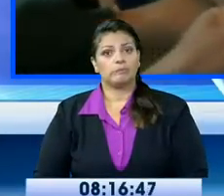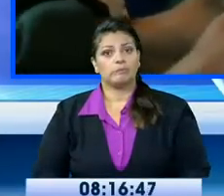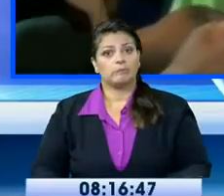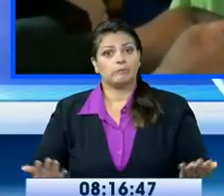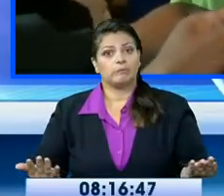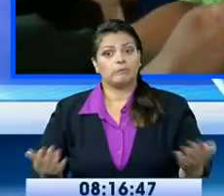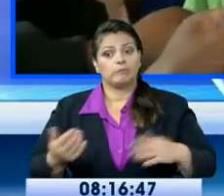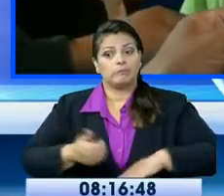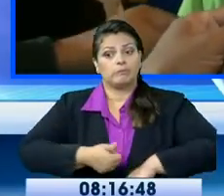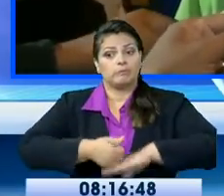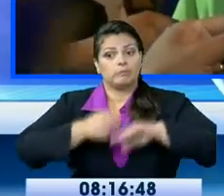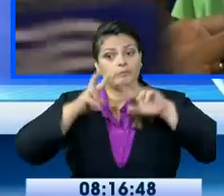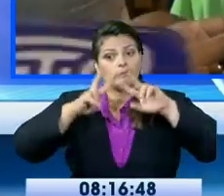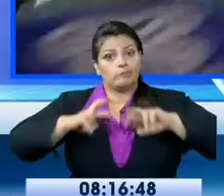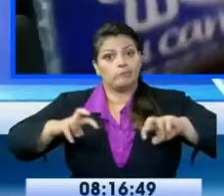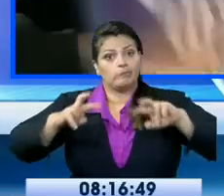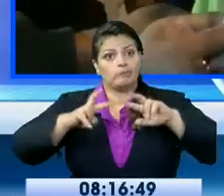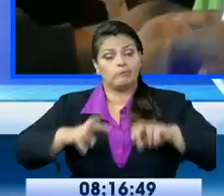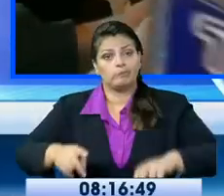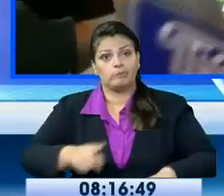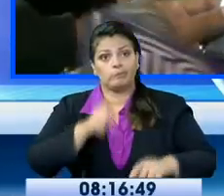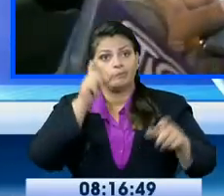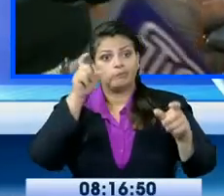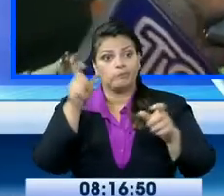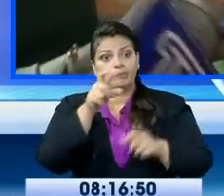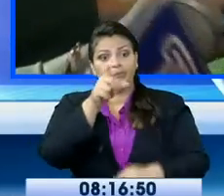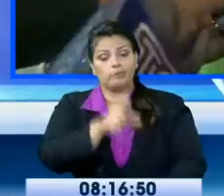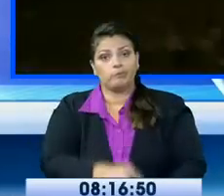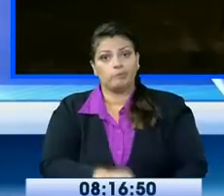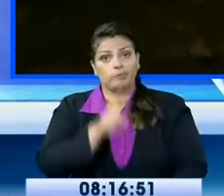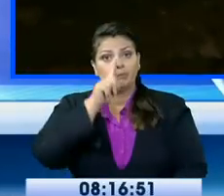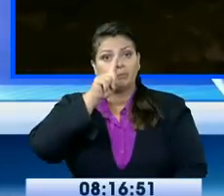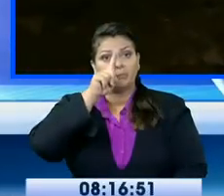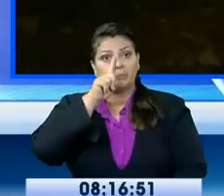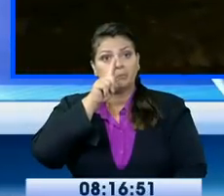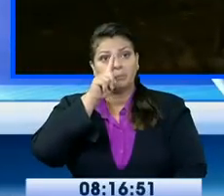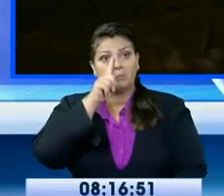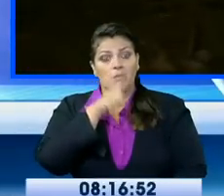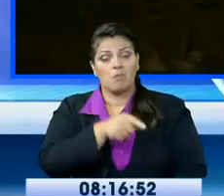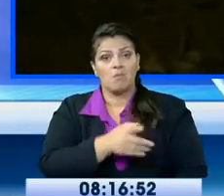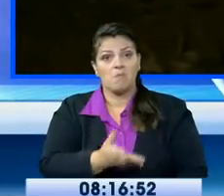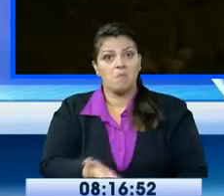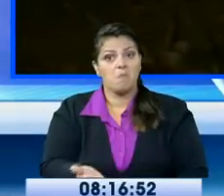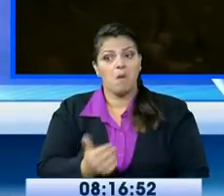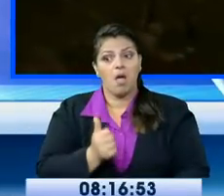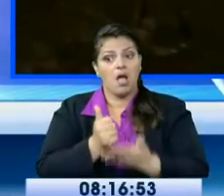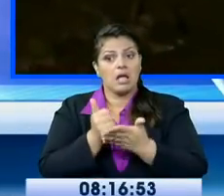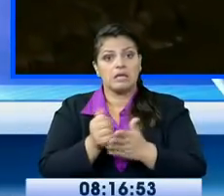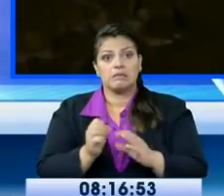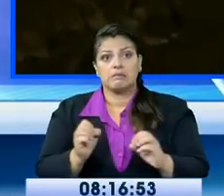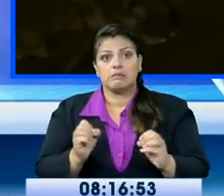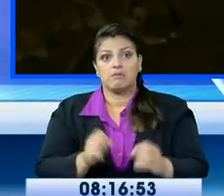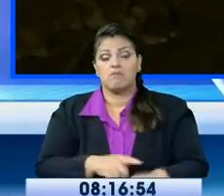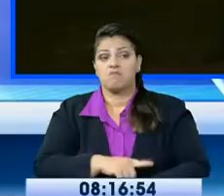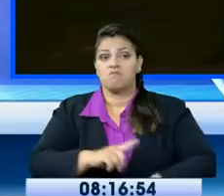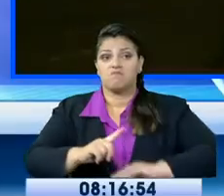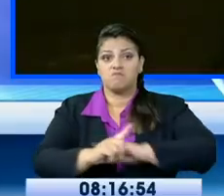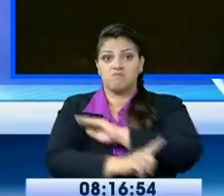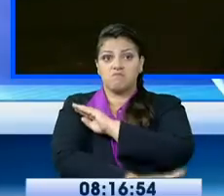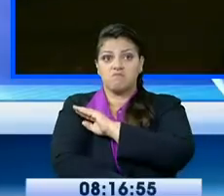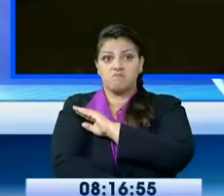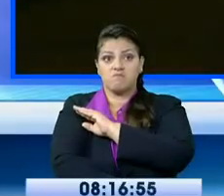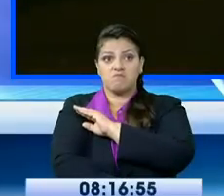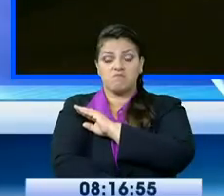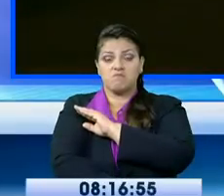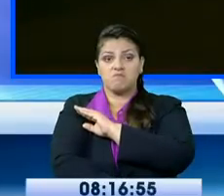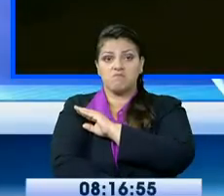y sancionar con severidad. Porque si es así, habrá que ver si es el único caso también. Imagínate.